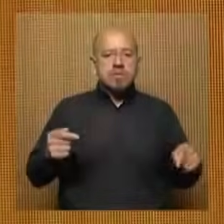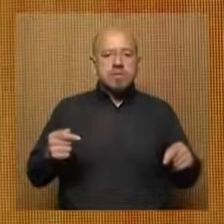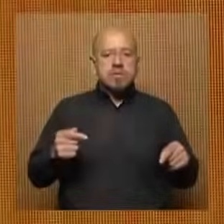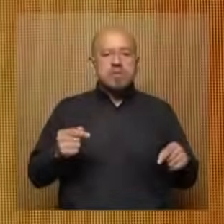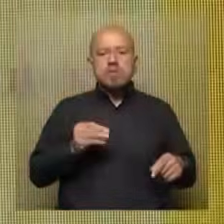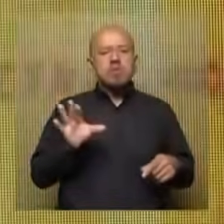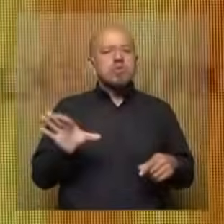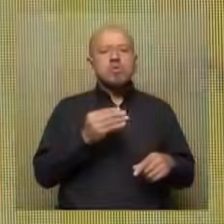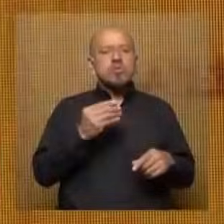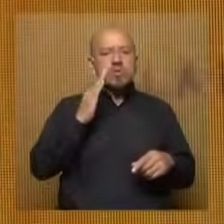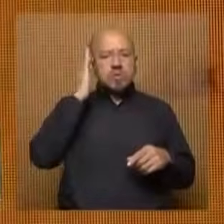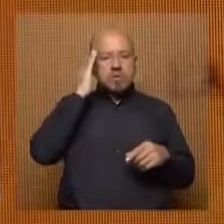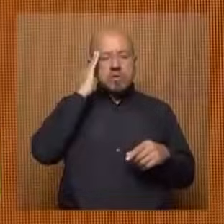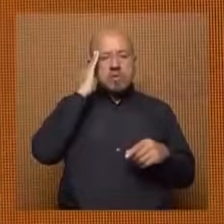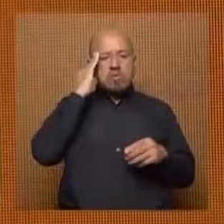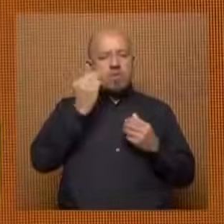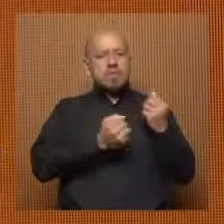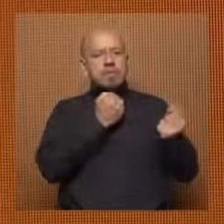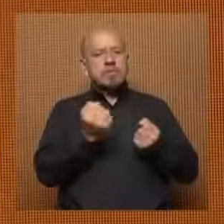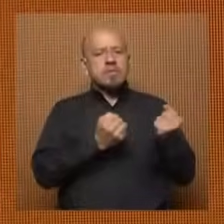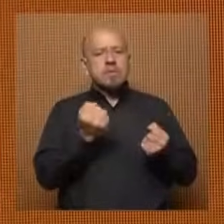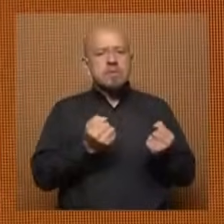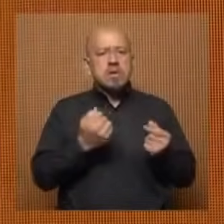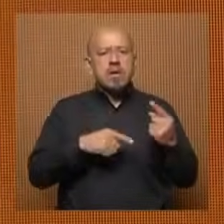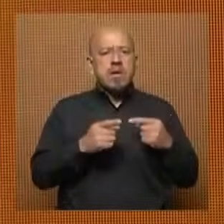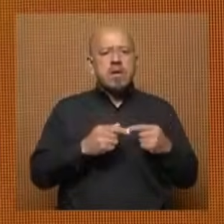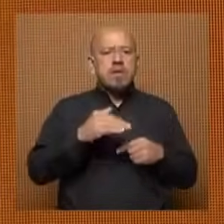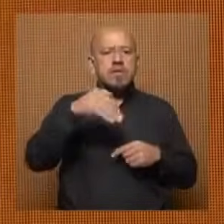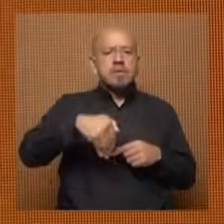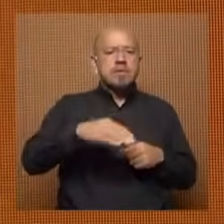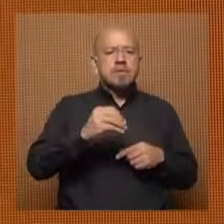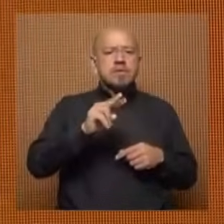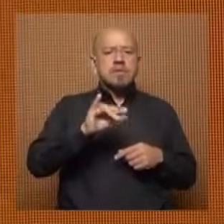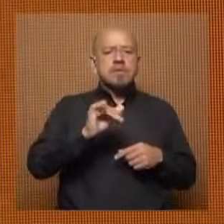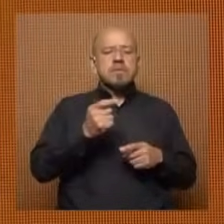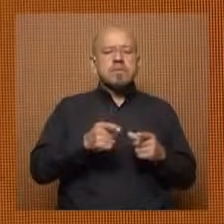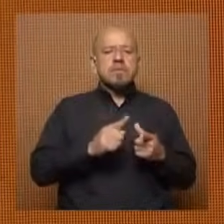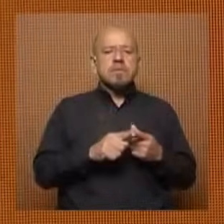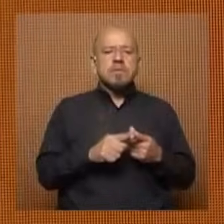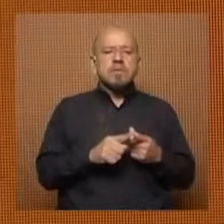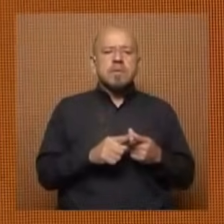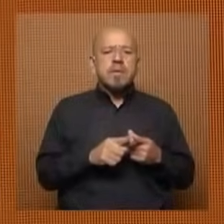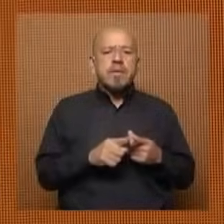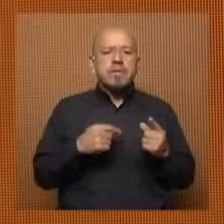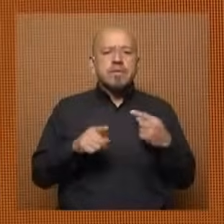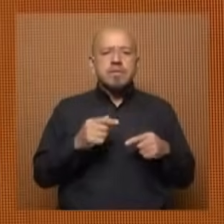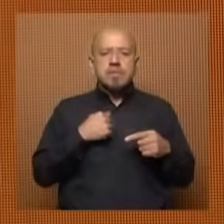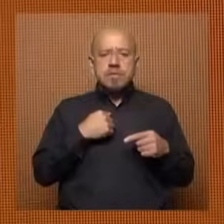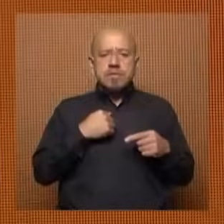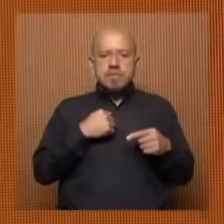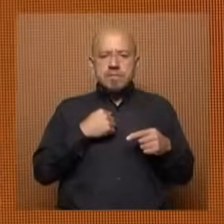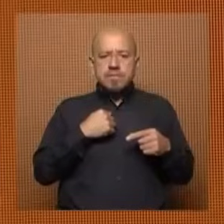todos sabíamos que le pegaba, que la movía, ¿no? Esa era como la frase. Y entonces uno se queda, a mí la